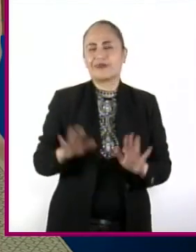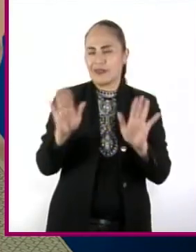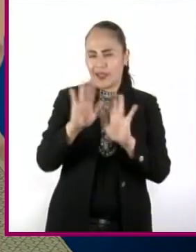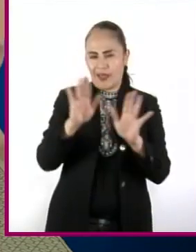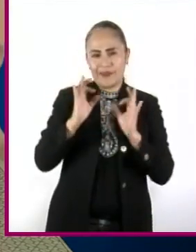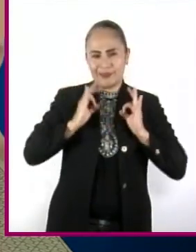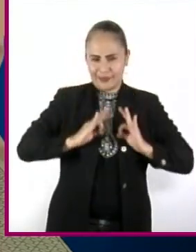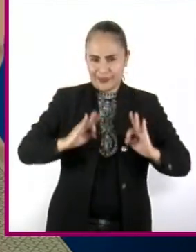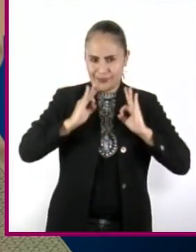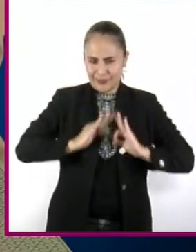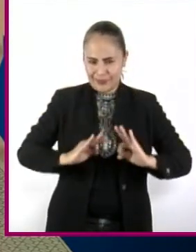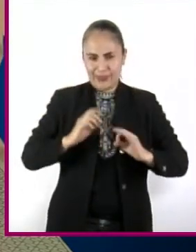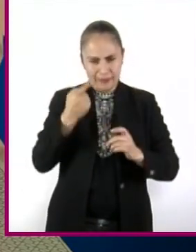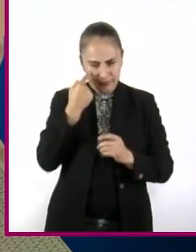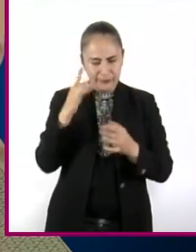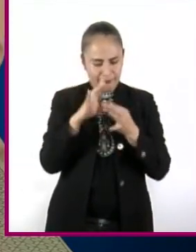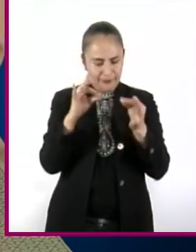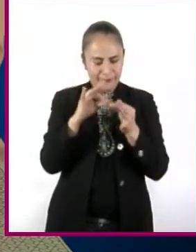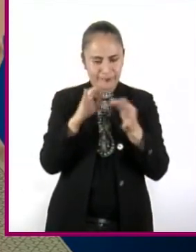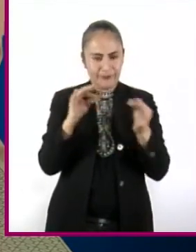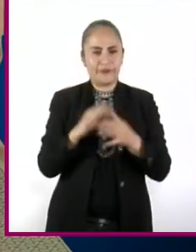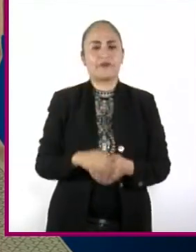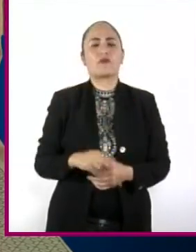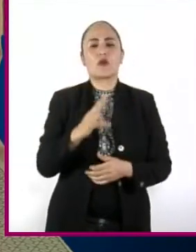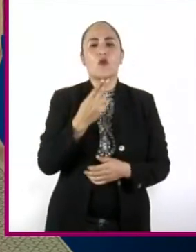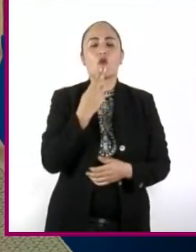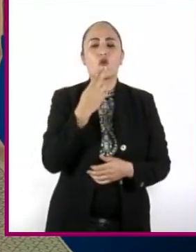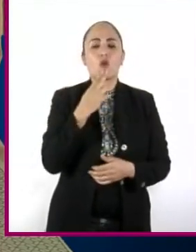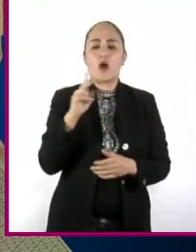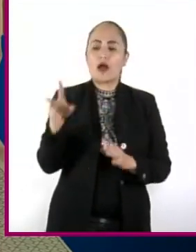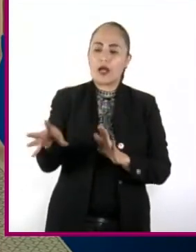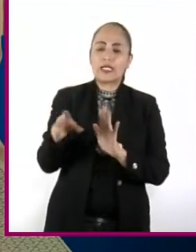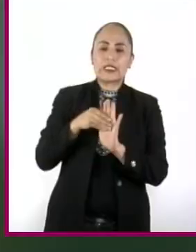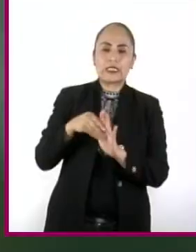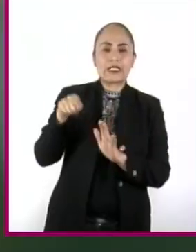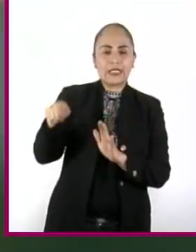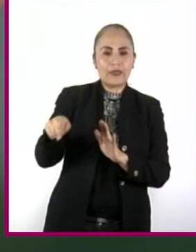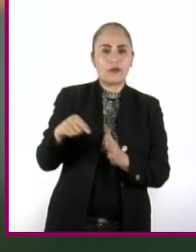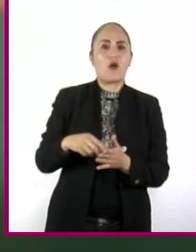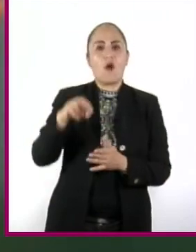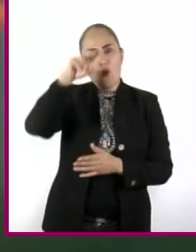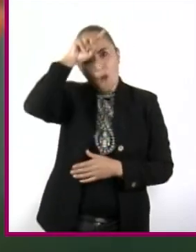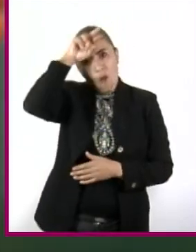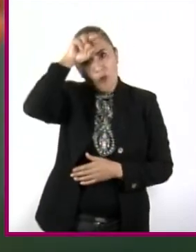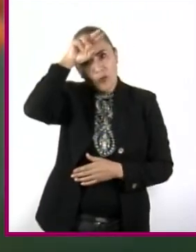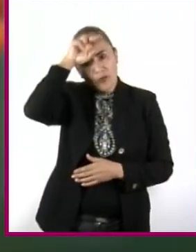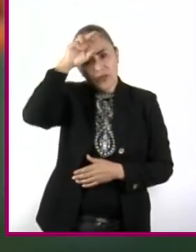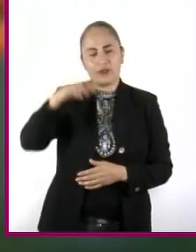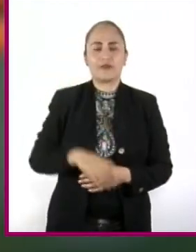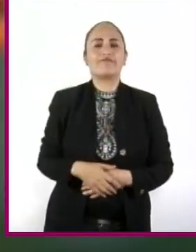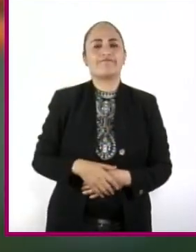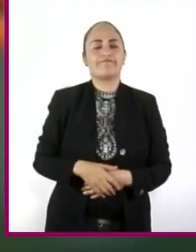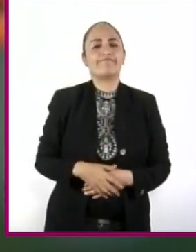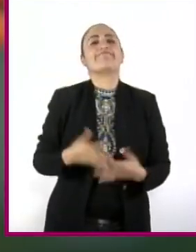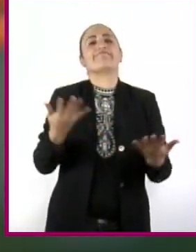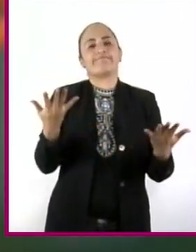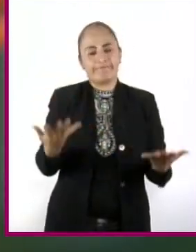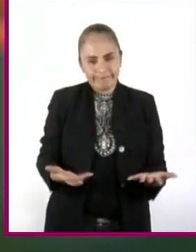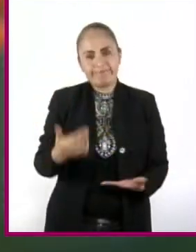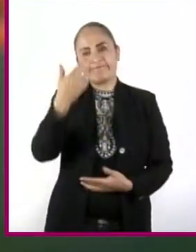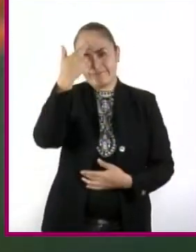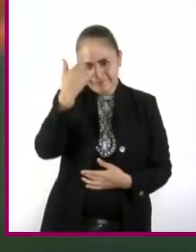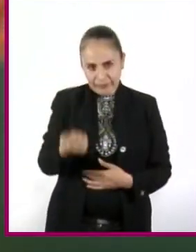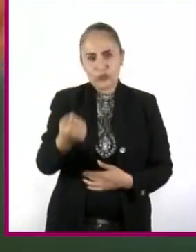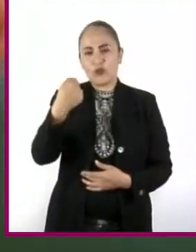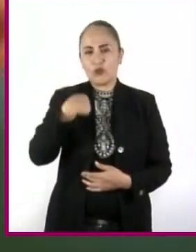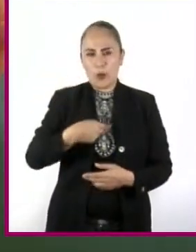tranquila. Te cuento, usaron como modelo a las hormigas. Ahora sí que algo de razón tenía la primera vez que